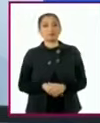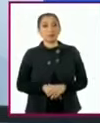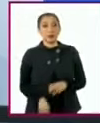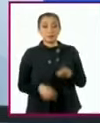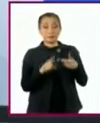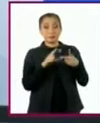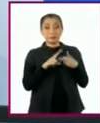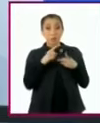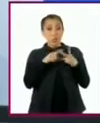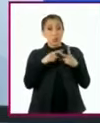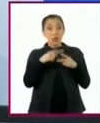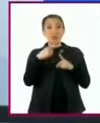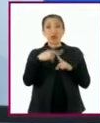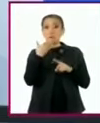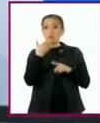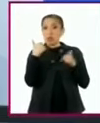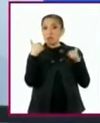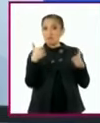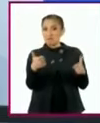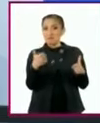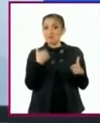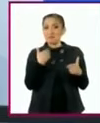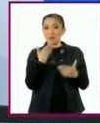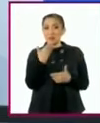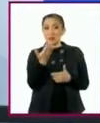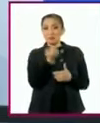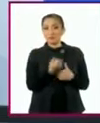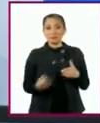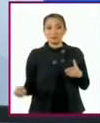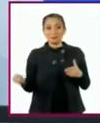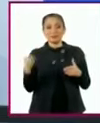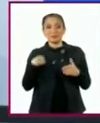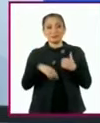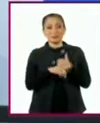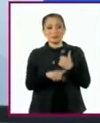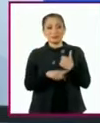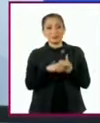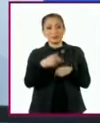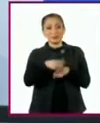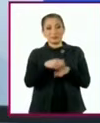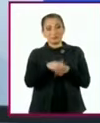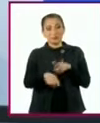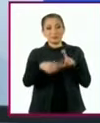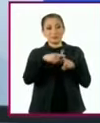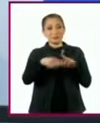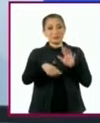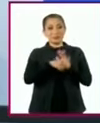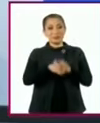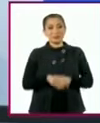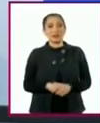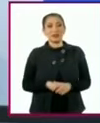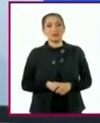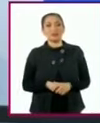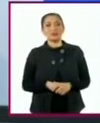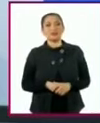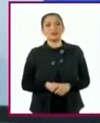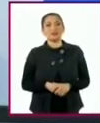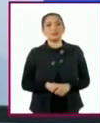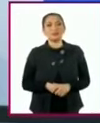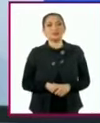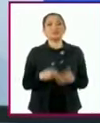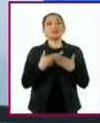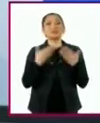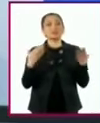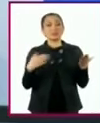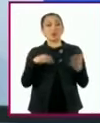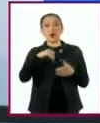Segundo reto superado. Nos estamos volviendo expertos en plantear problemas con números positivos y negativos.